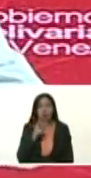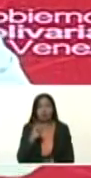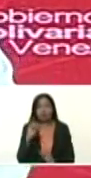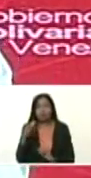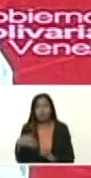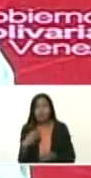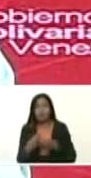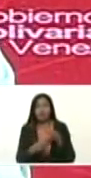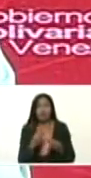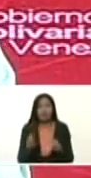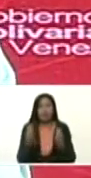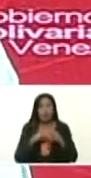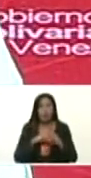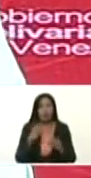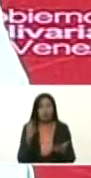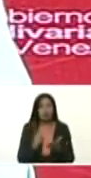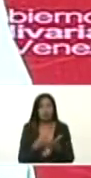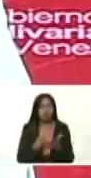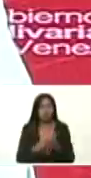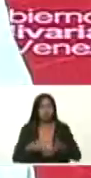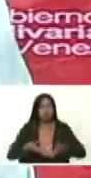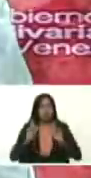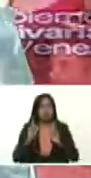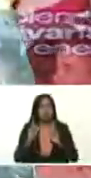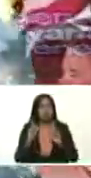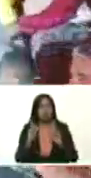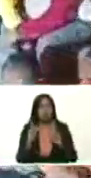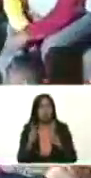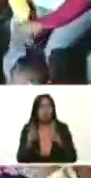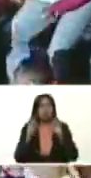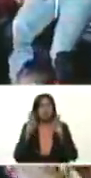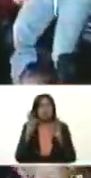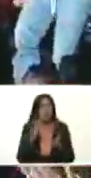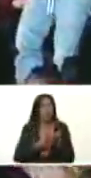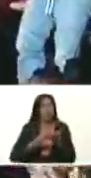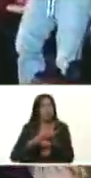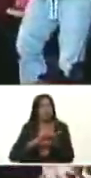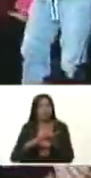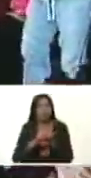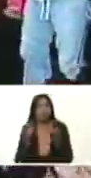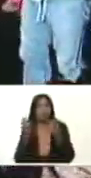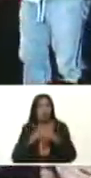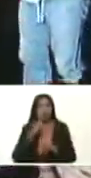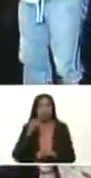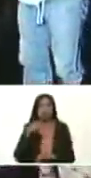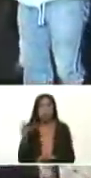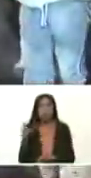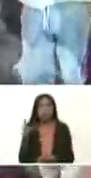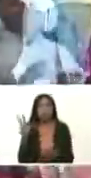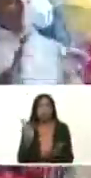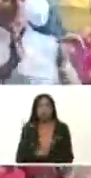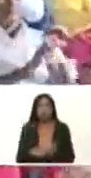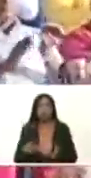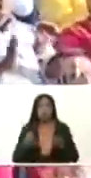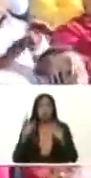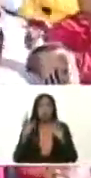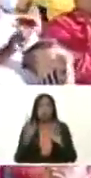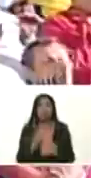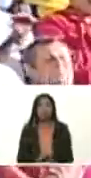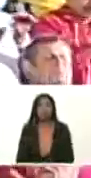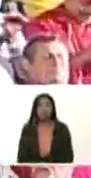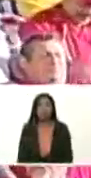llegar al acuerdo y yo aprobar los recursos para resolver este tema. ¿Están de acuerdo? Aprobado. El lunes, aprobado